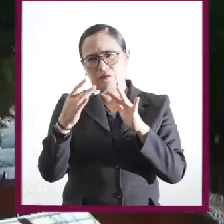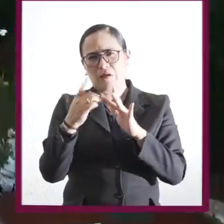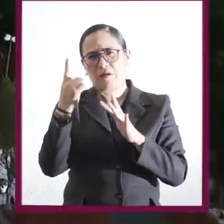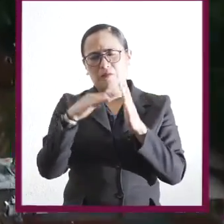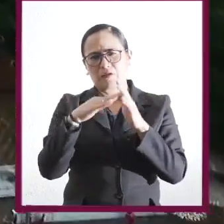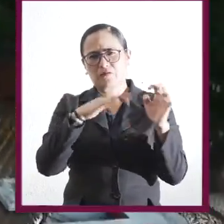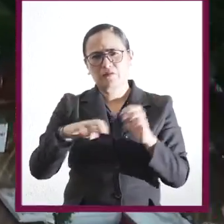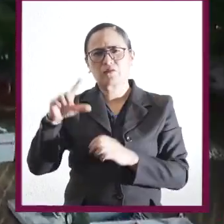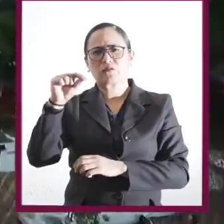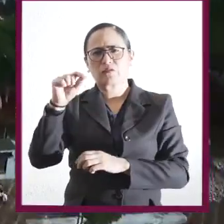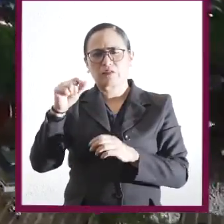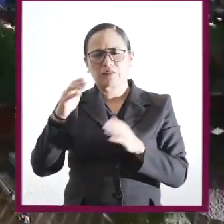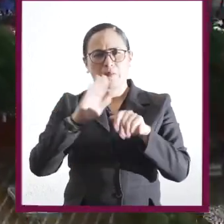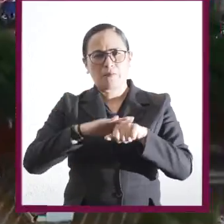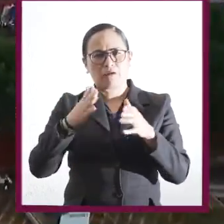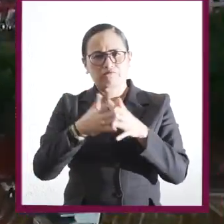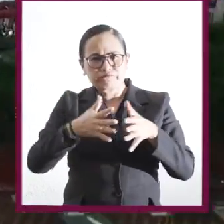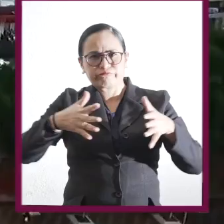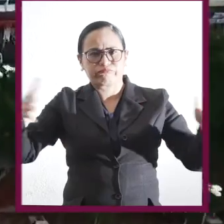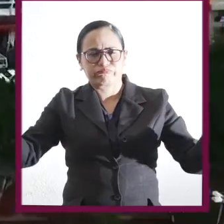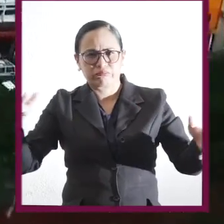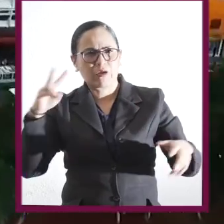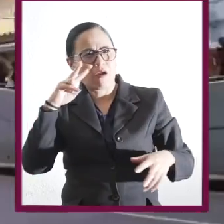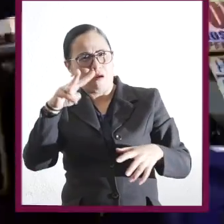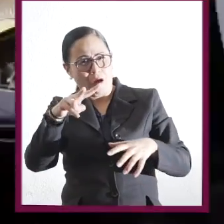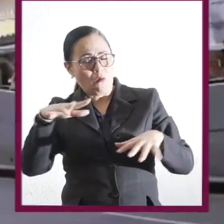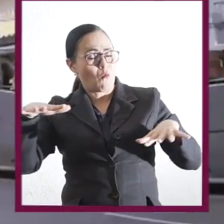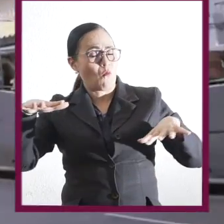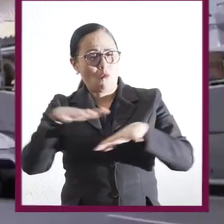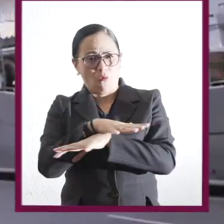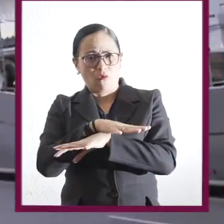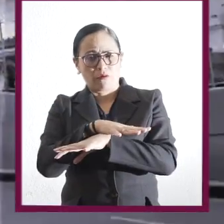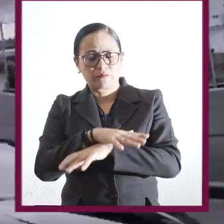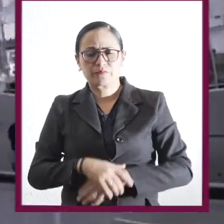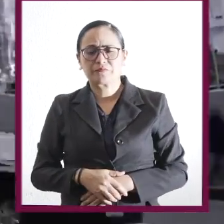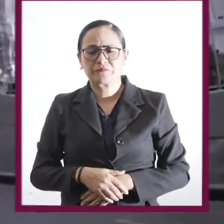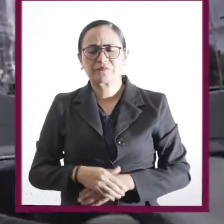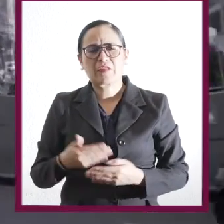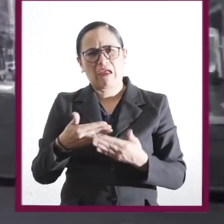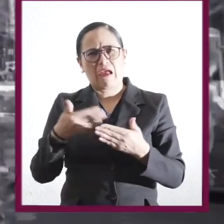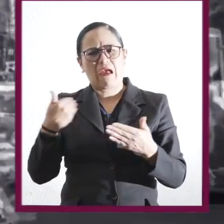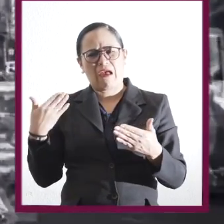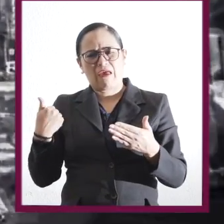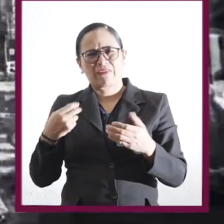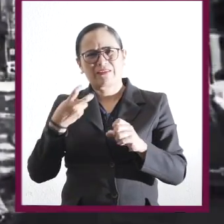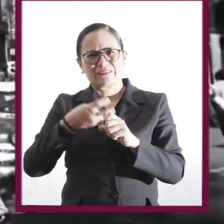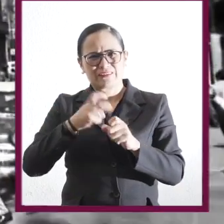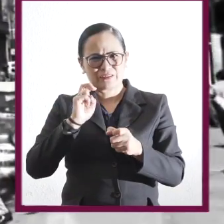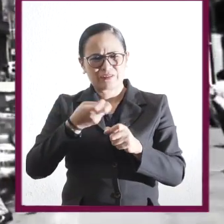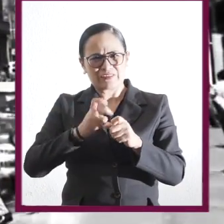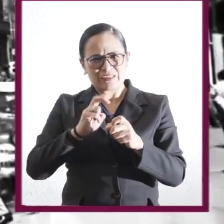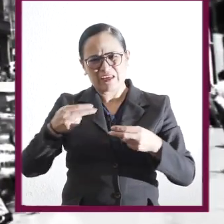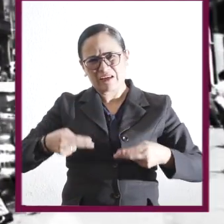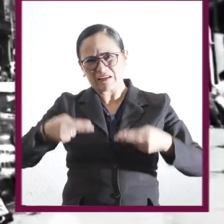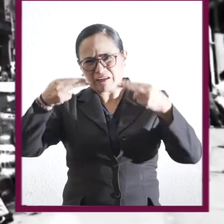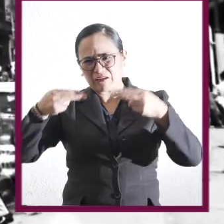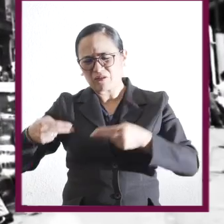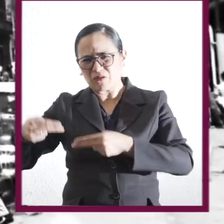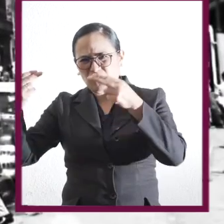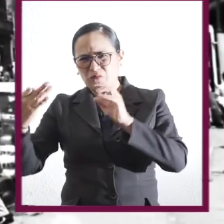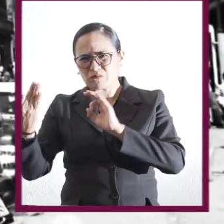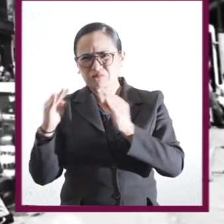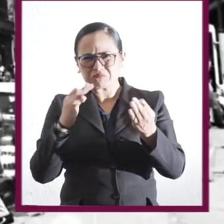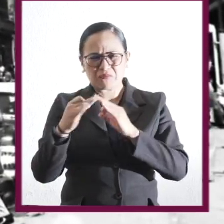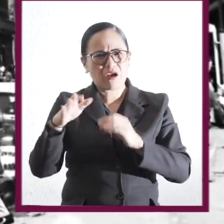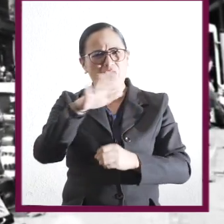fue ensanchada, cambiando por completo su aspecto. Poco antes, esta cervecería y otros negocios